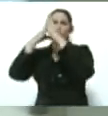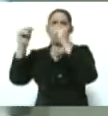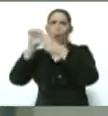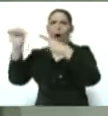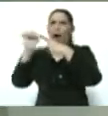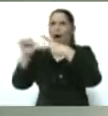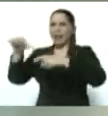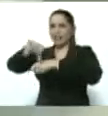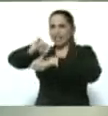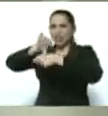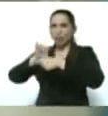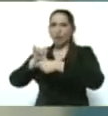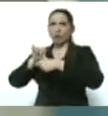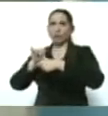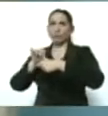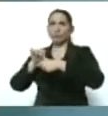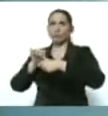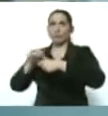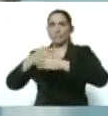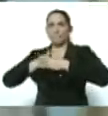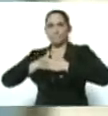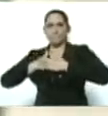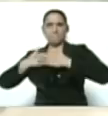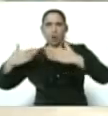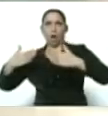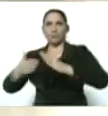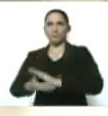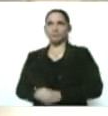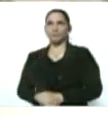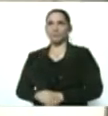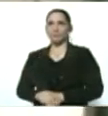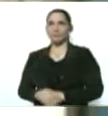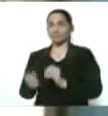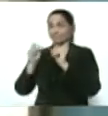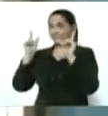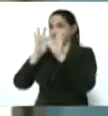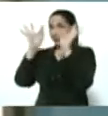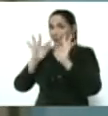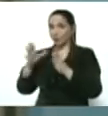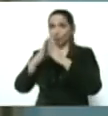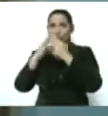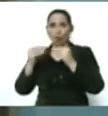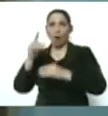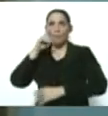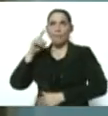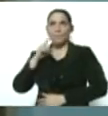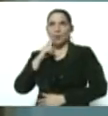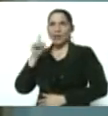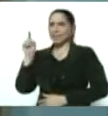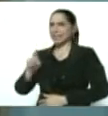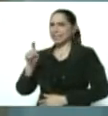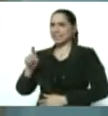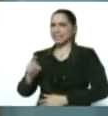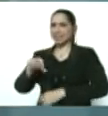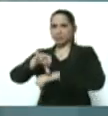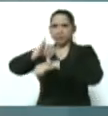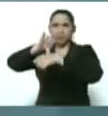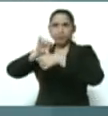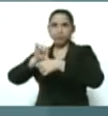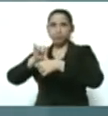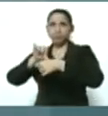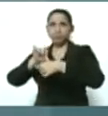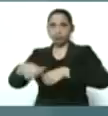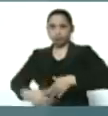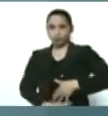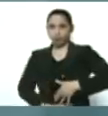de quirófano que se le presta, bueno, de manera increíble a todas las parturientas que requieren una cirugía cesárea. Aquí